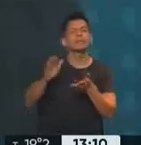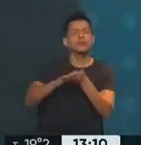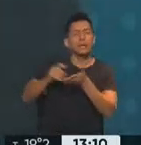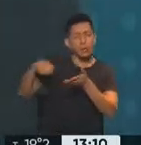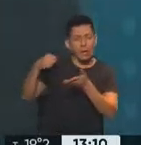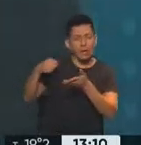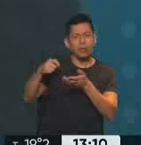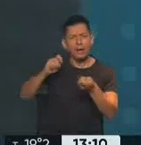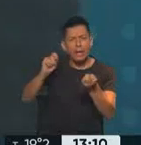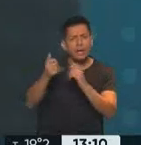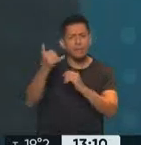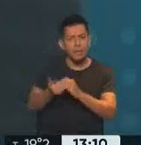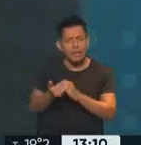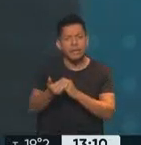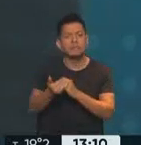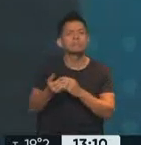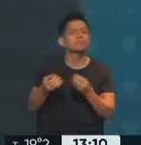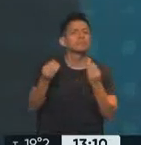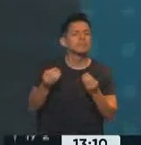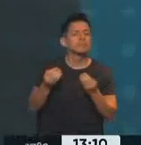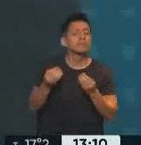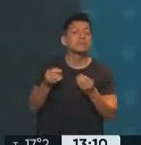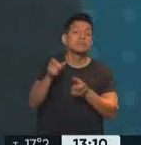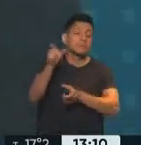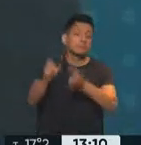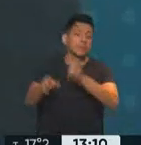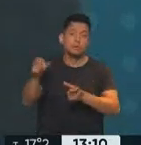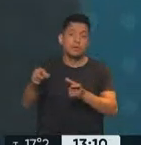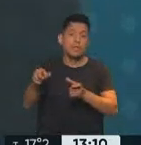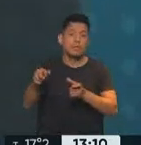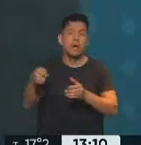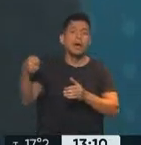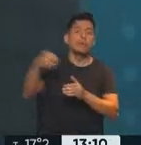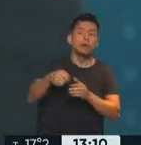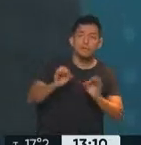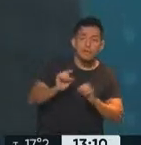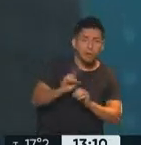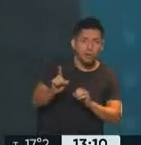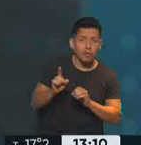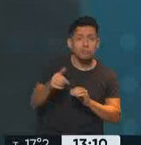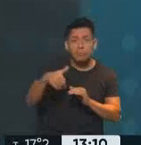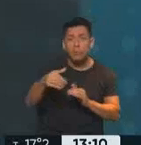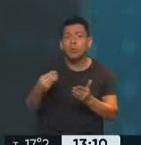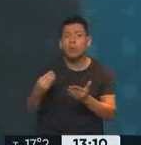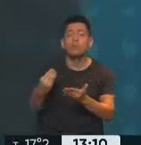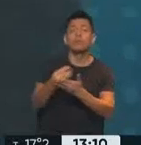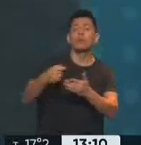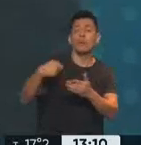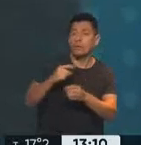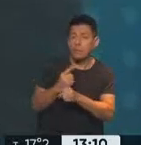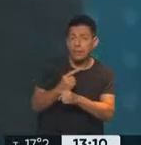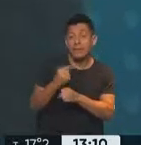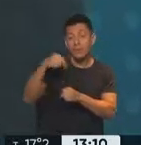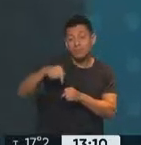es decir un proyecto para lograr que quienes no tengan los aportes suficientes para jubilarse en un país en una